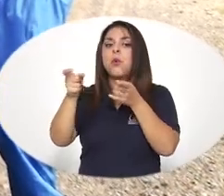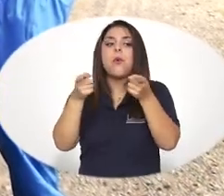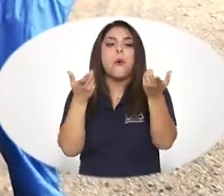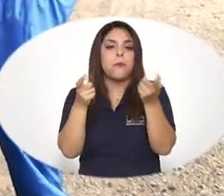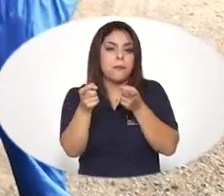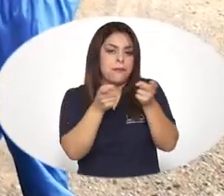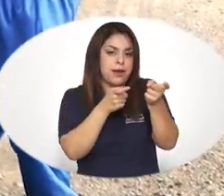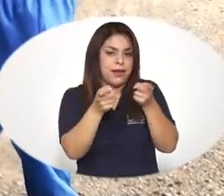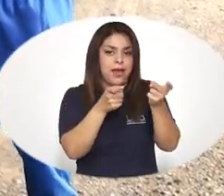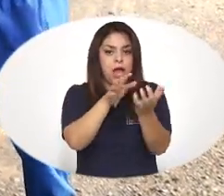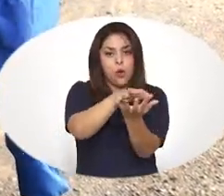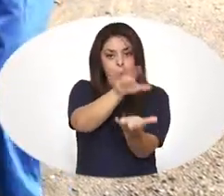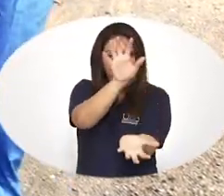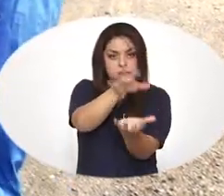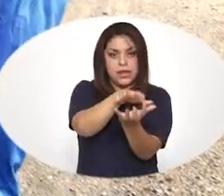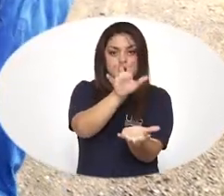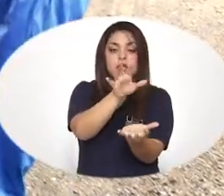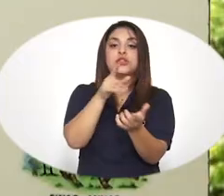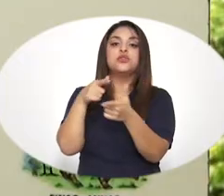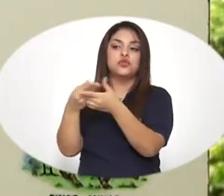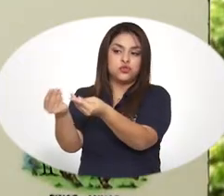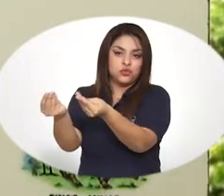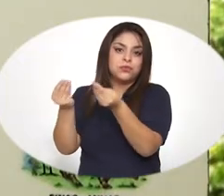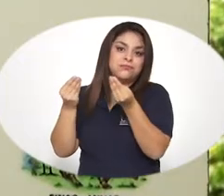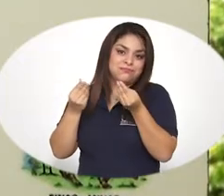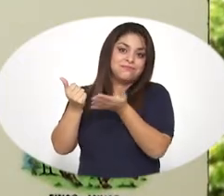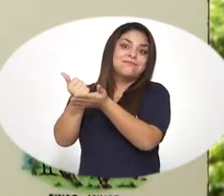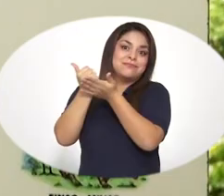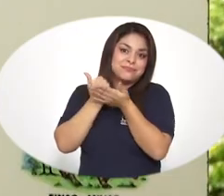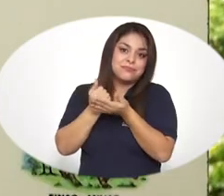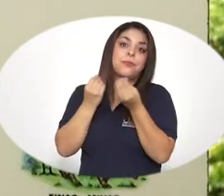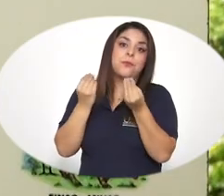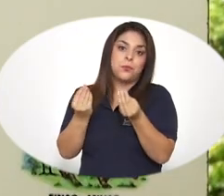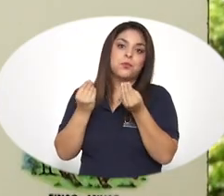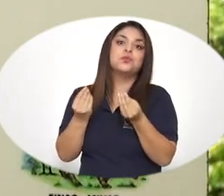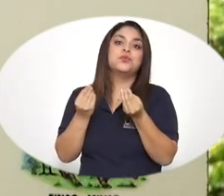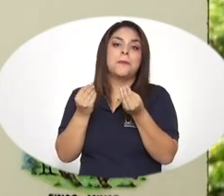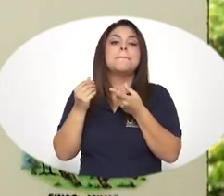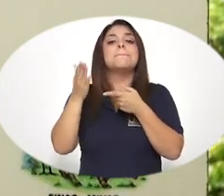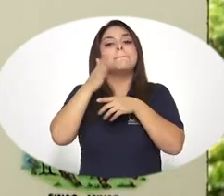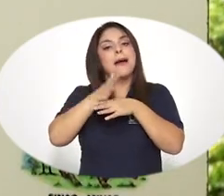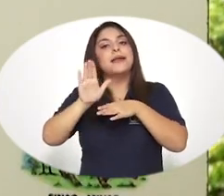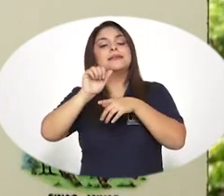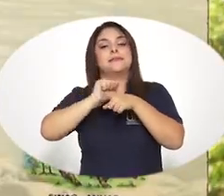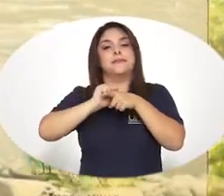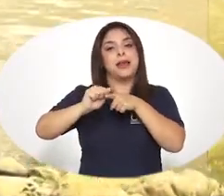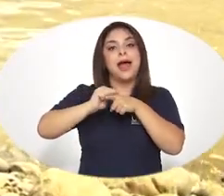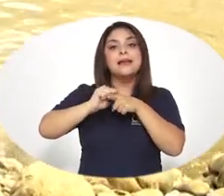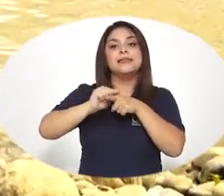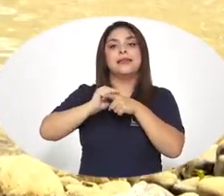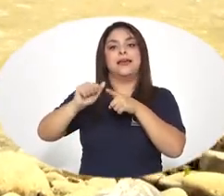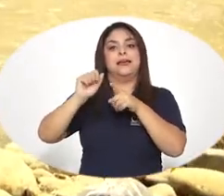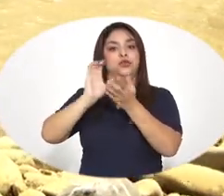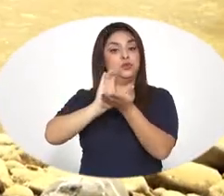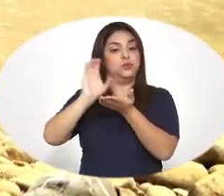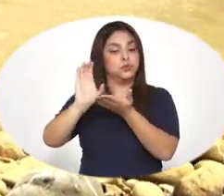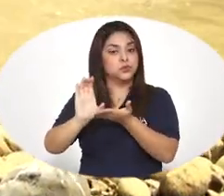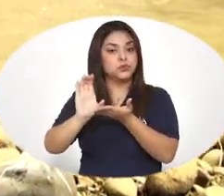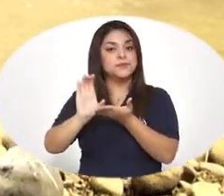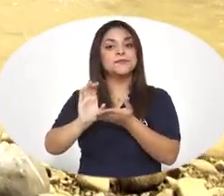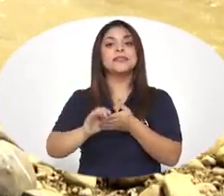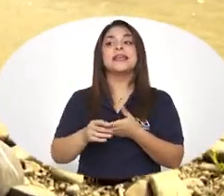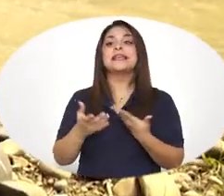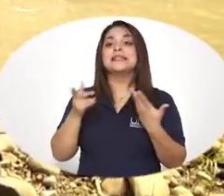cocodrilos en sus piletas de tilapia, los cuales nos facilitaron mucho la parte práctica de